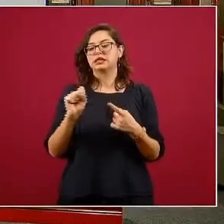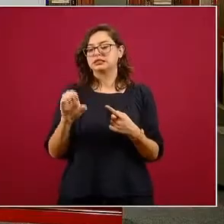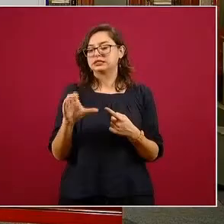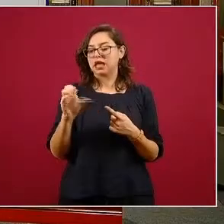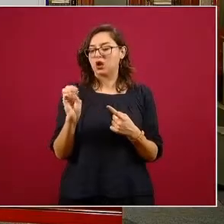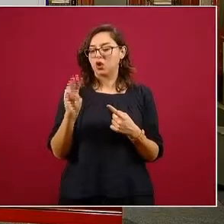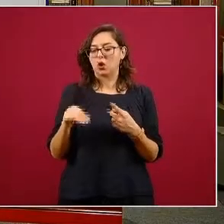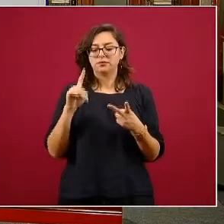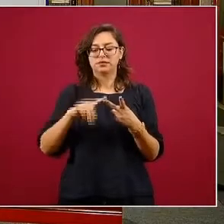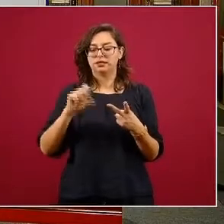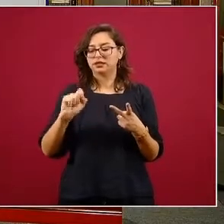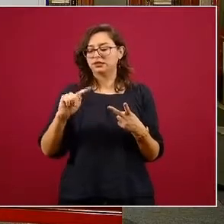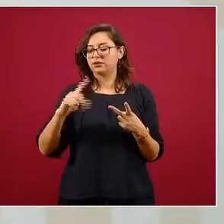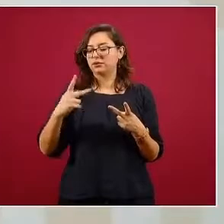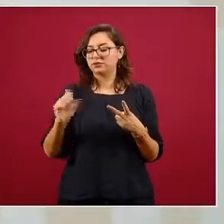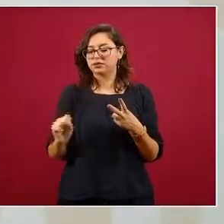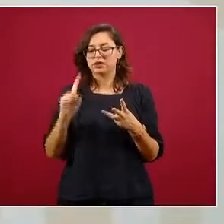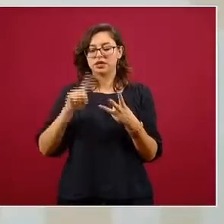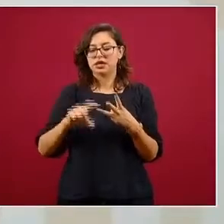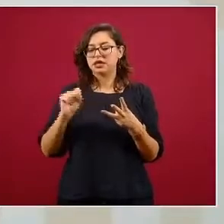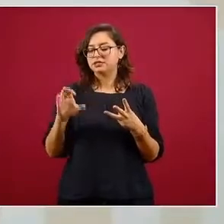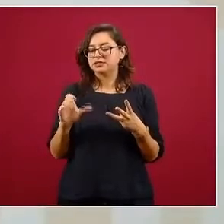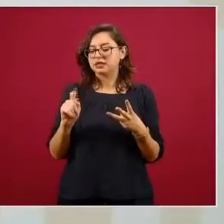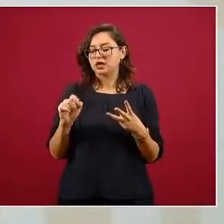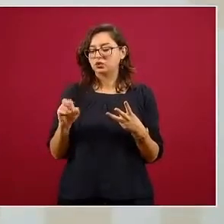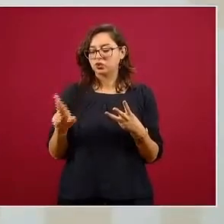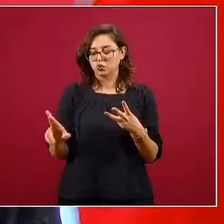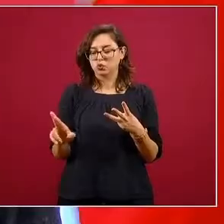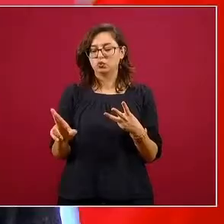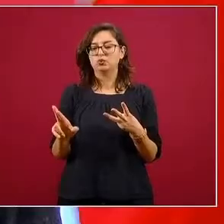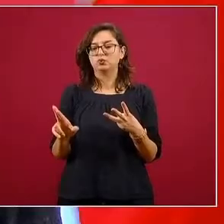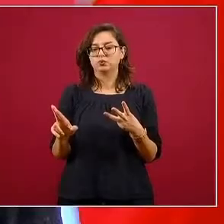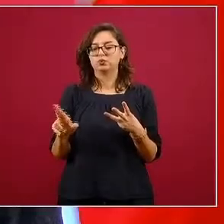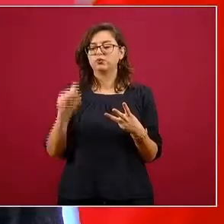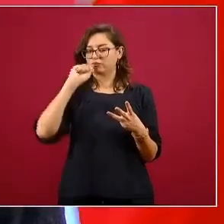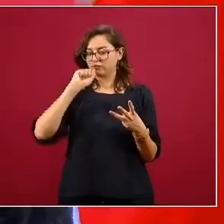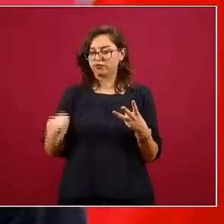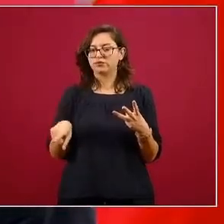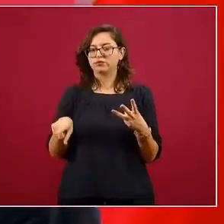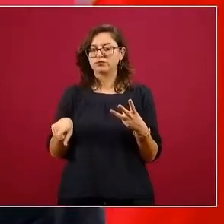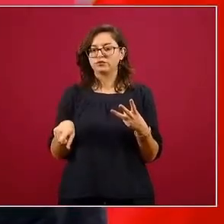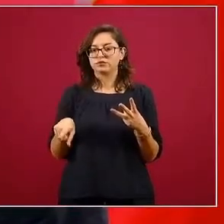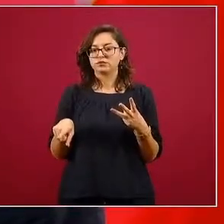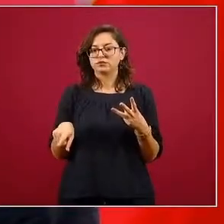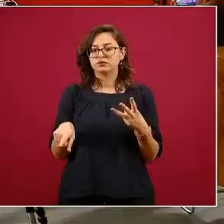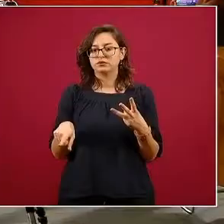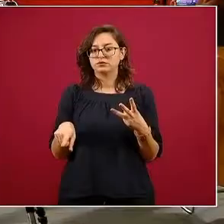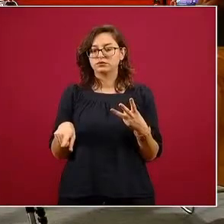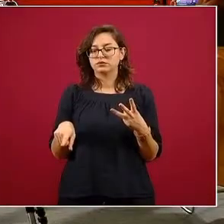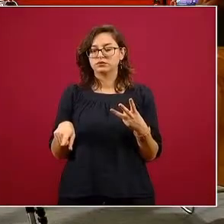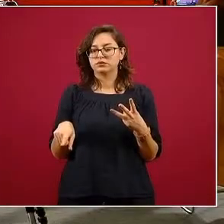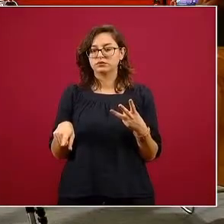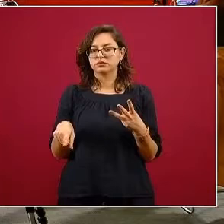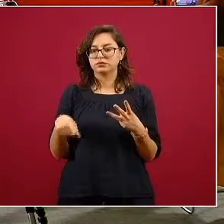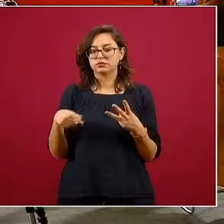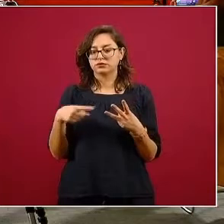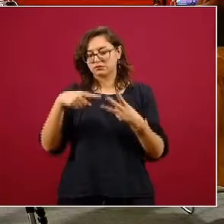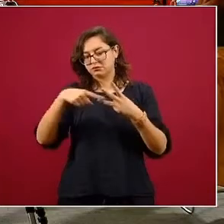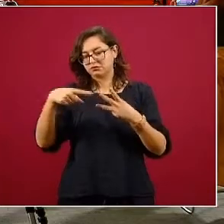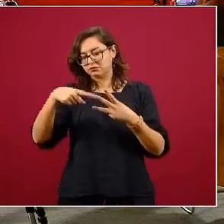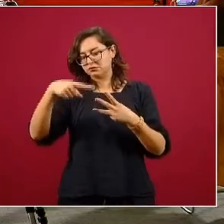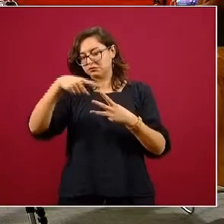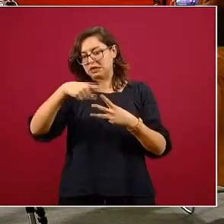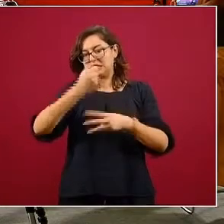la del Trabajo, la de Turismo, estaba también el secretario Miguel Torruco, y desde luego las secretarias Márquez y